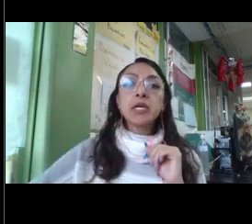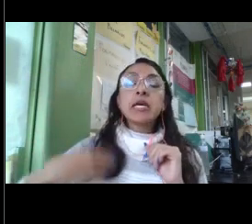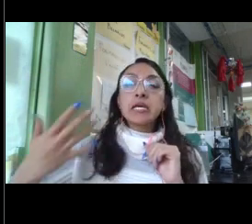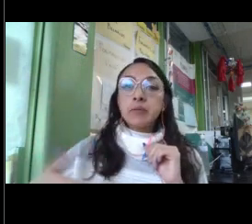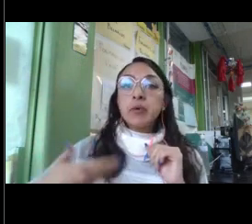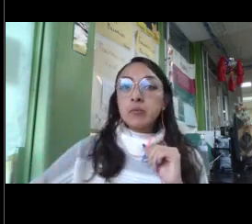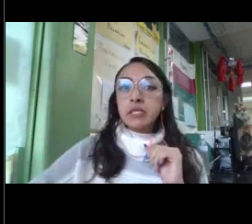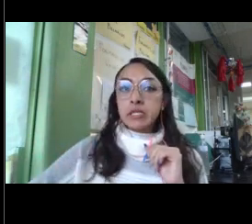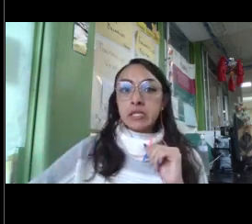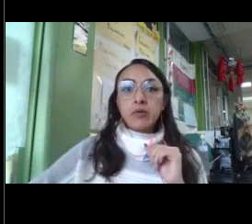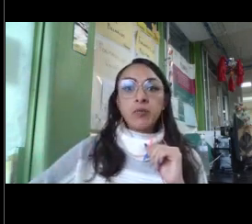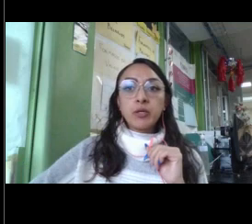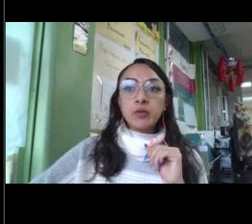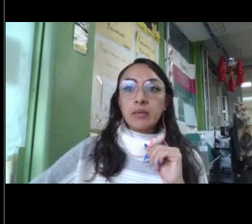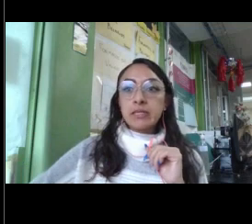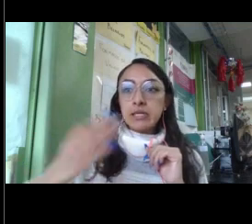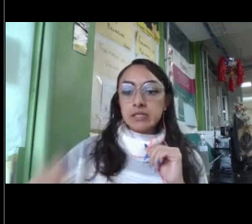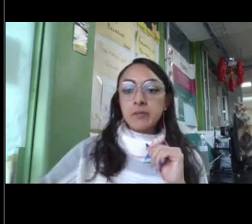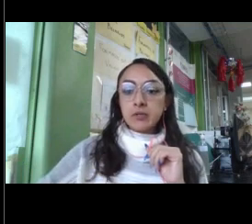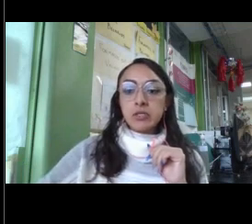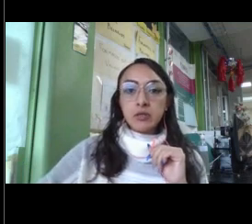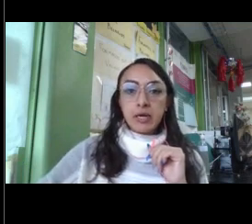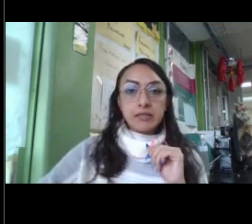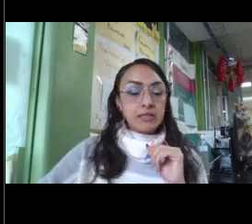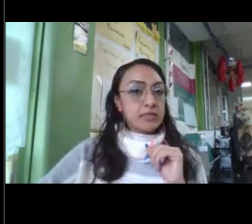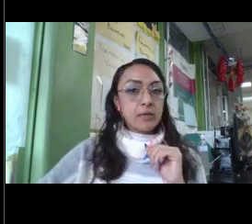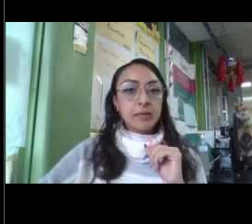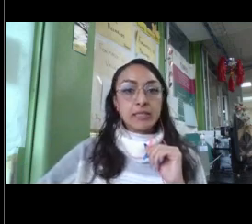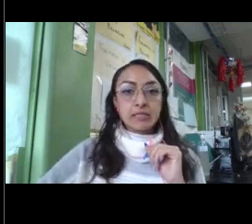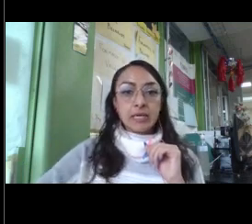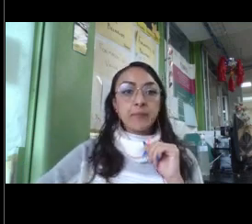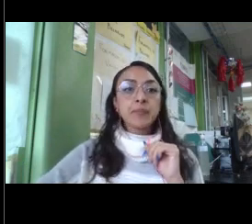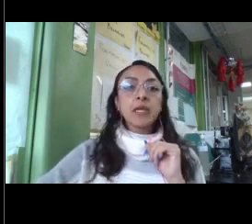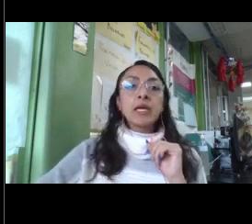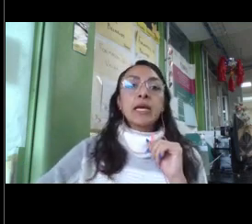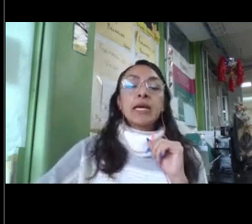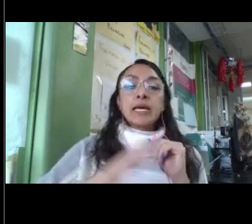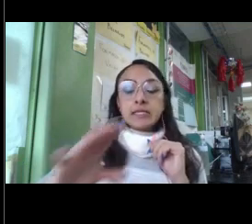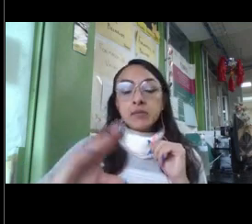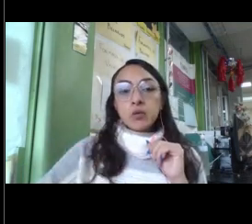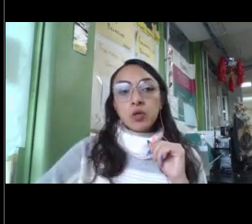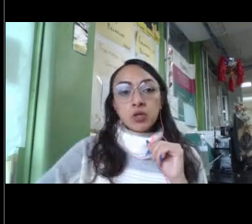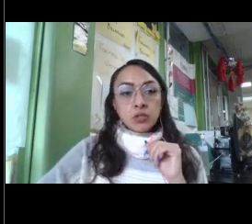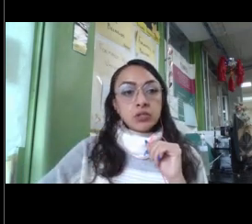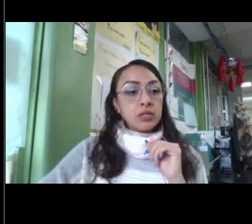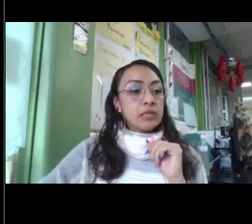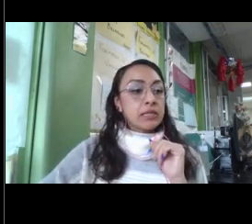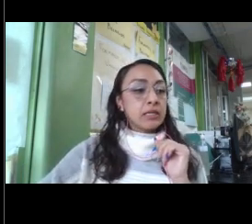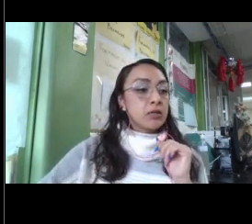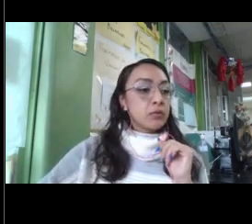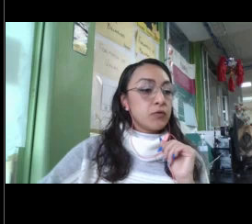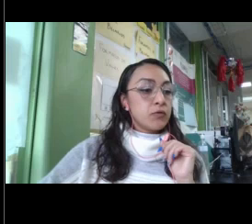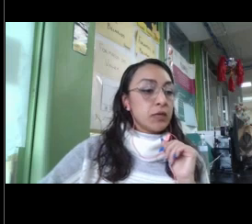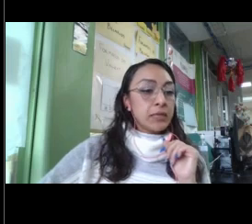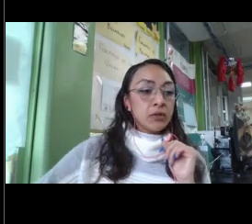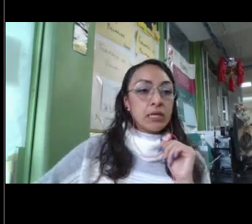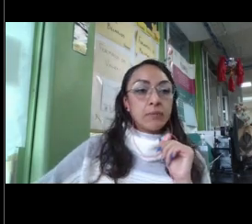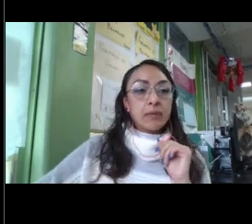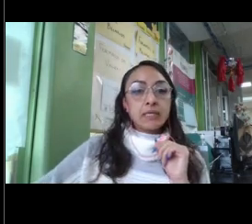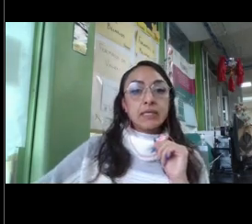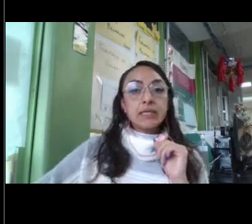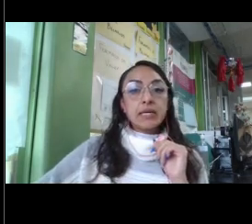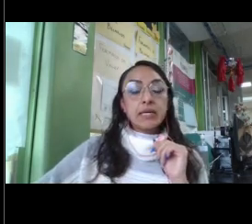tengamos y podamos enriquecer un poquito más este proceso de enseñanza-aprendizaje. Este módulo 2 tiene como